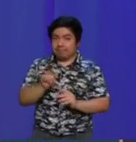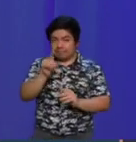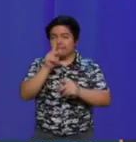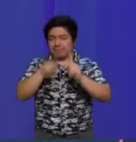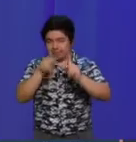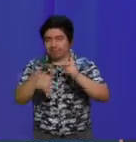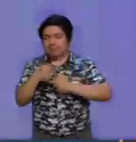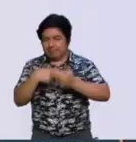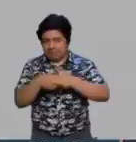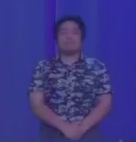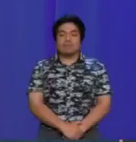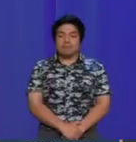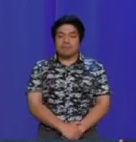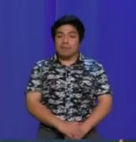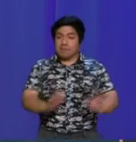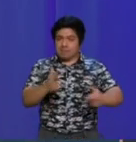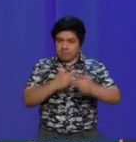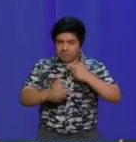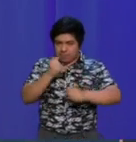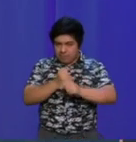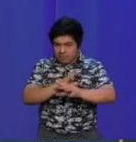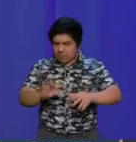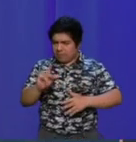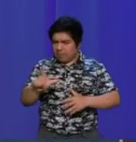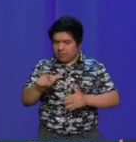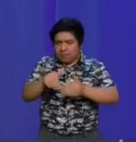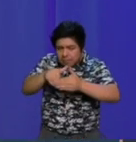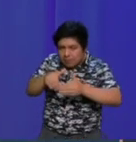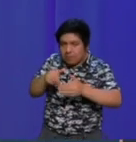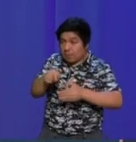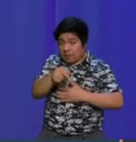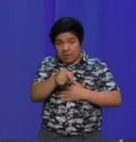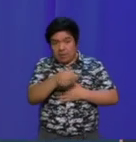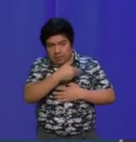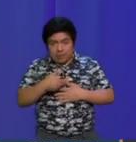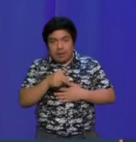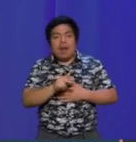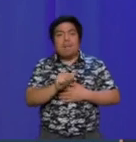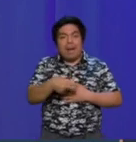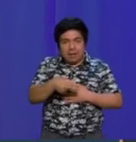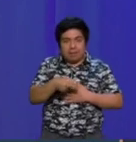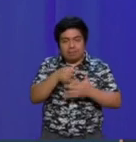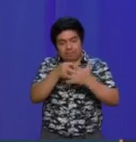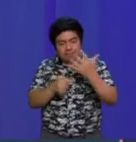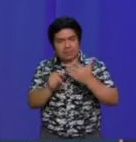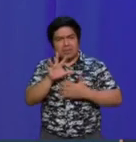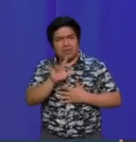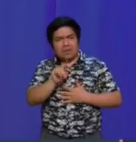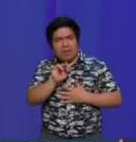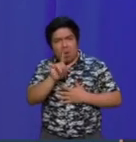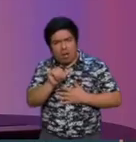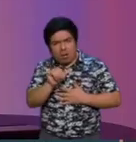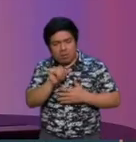corte y ya regresamos. Estamos de regreso en Informe Capital y nos quedamos pendientes con Andrés Ataide, presidente del PAN, sobre las 5 de Taboada, decía. Sí,